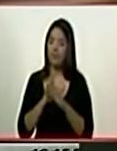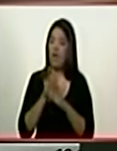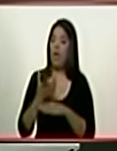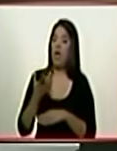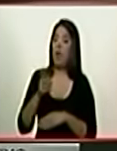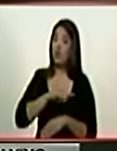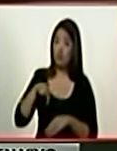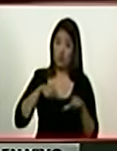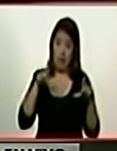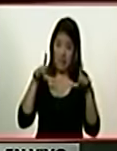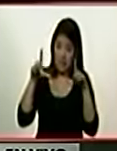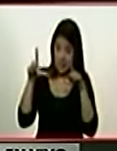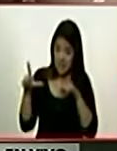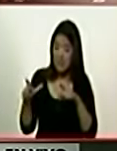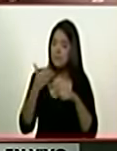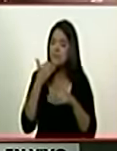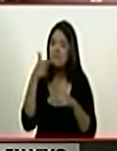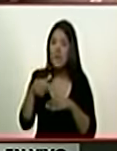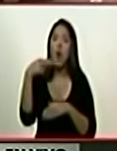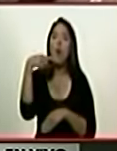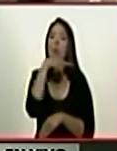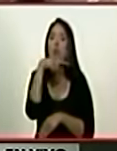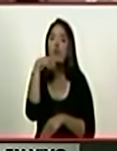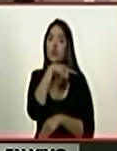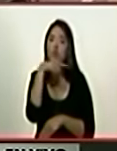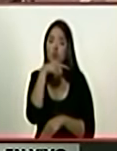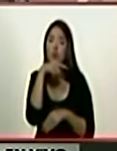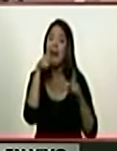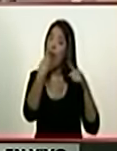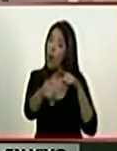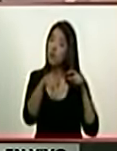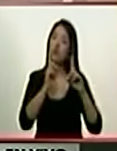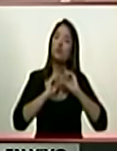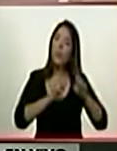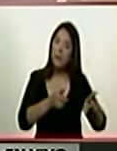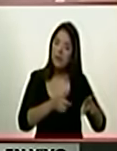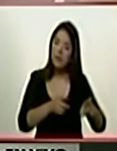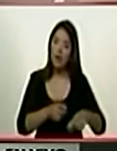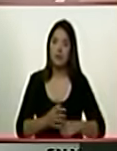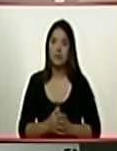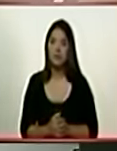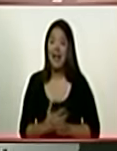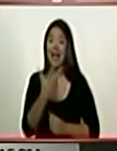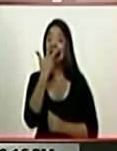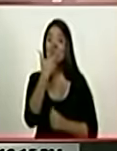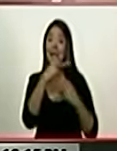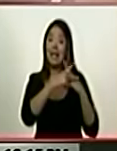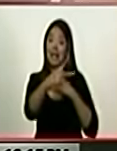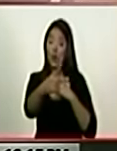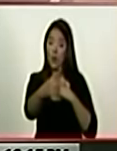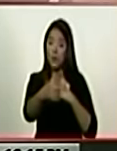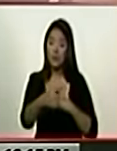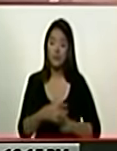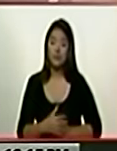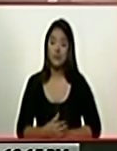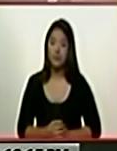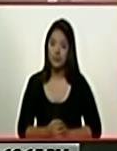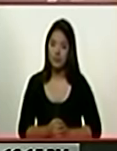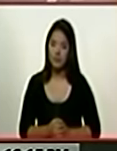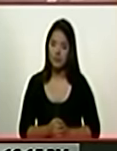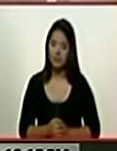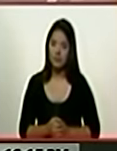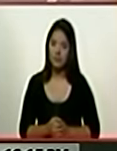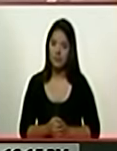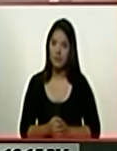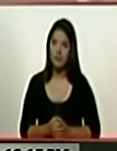ampliación a mediados de octubre de la Gran Mariscal de Ayacucho, en los 3 kilómetros que comprenden el túnel